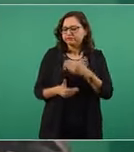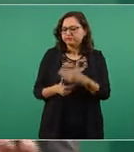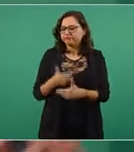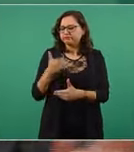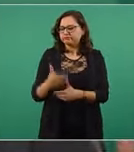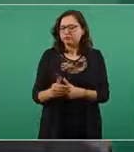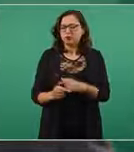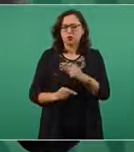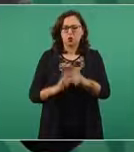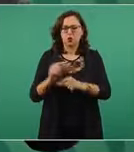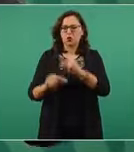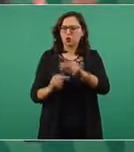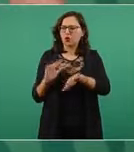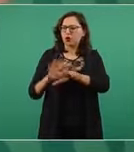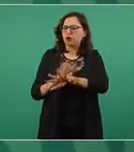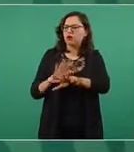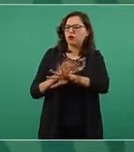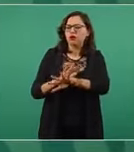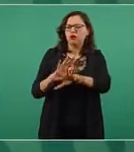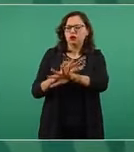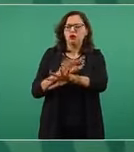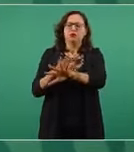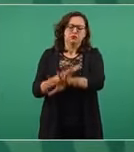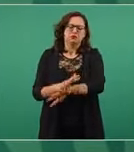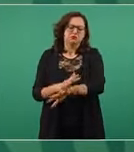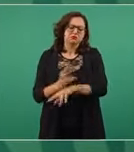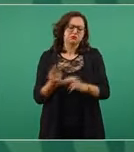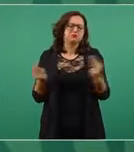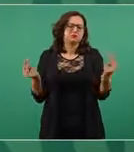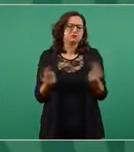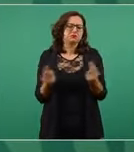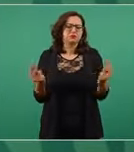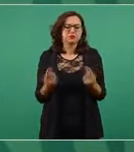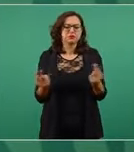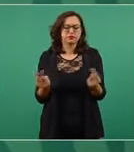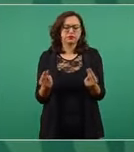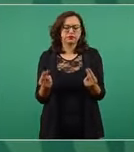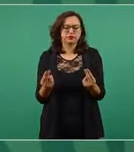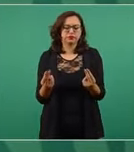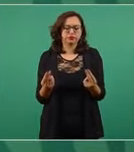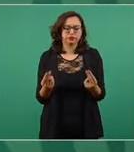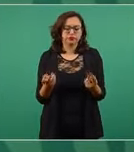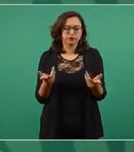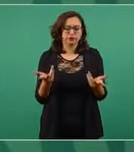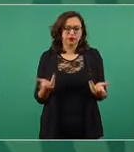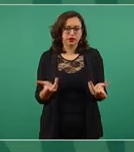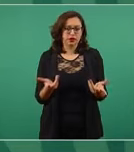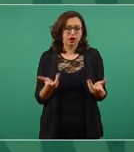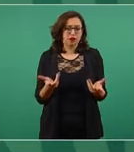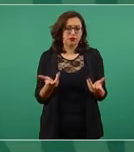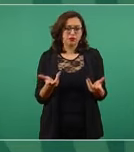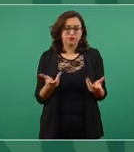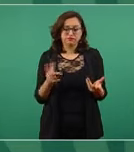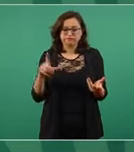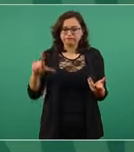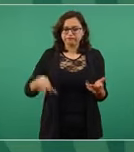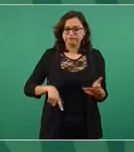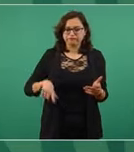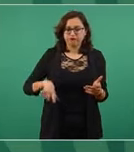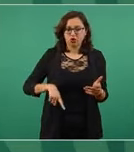porque tenemos que ir ajustando, acoplando cada vez más el